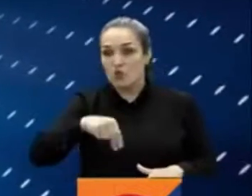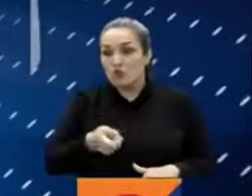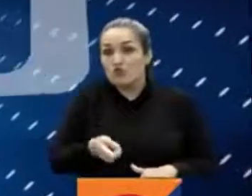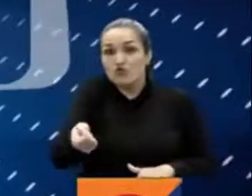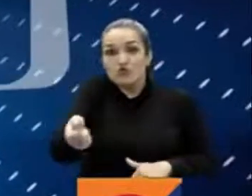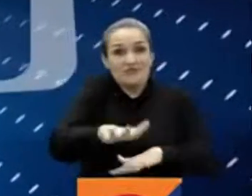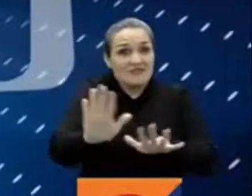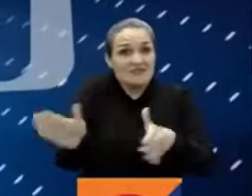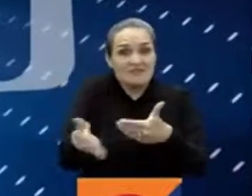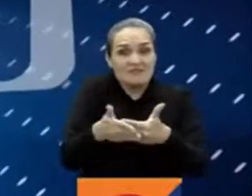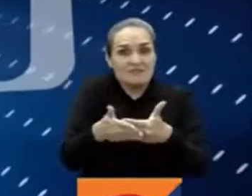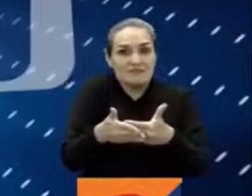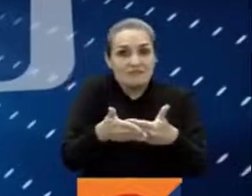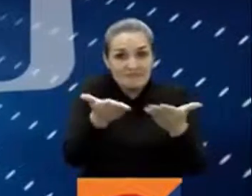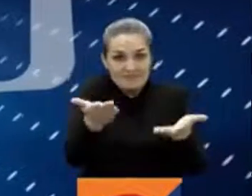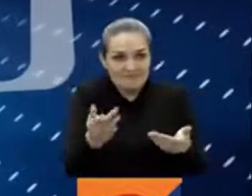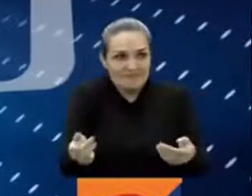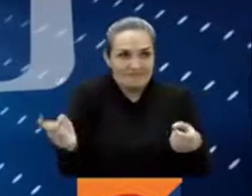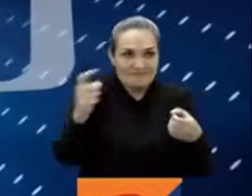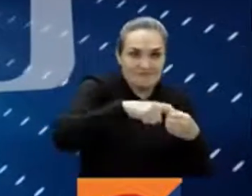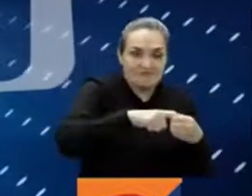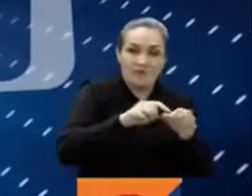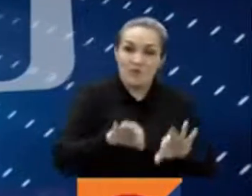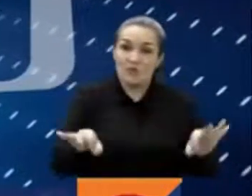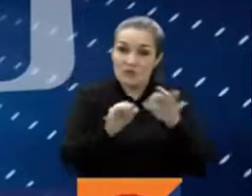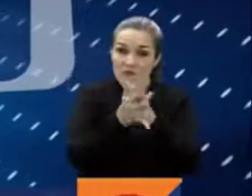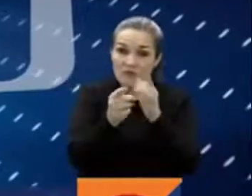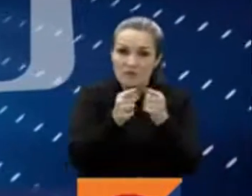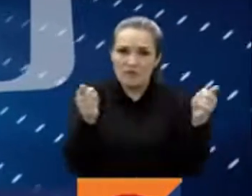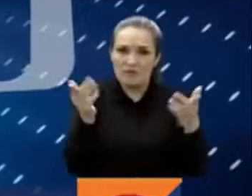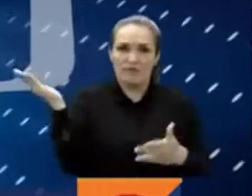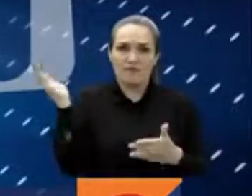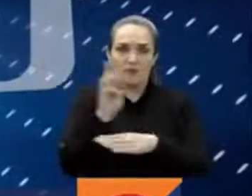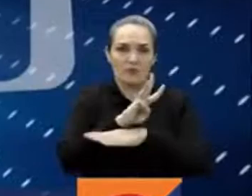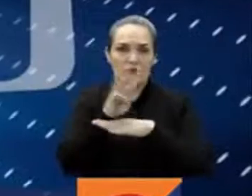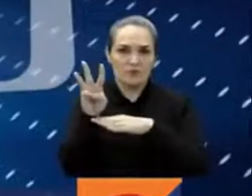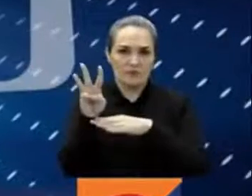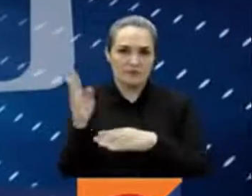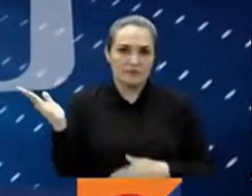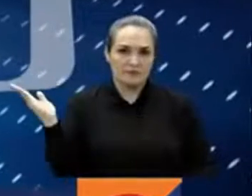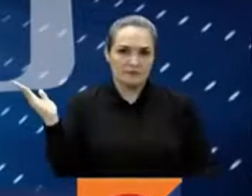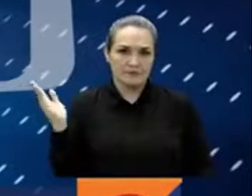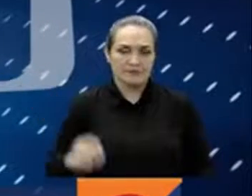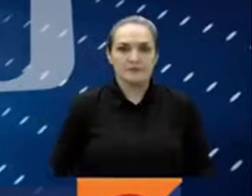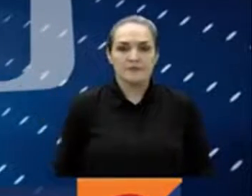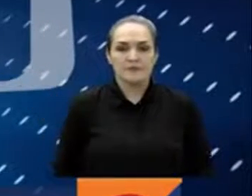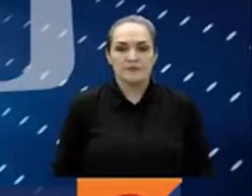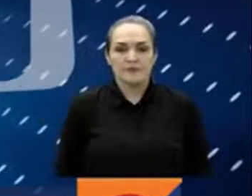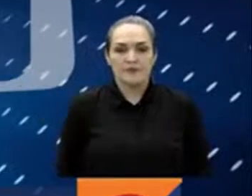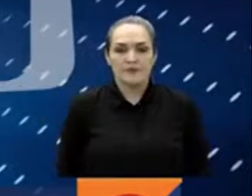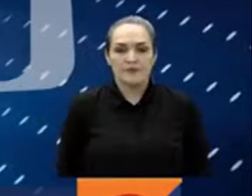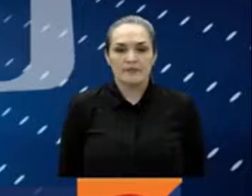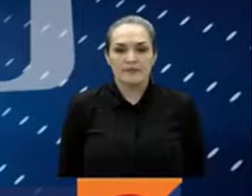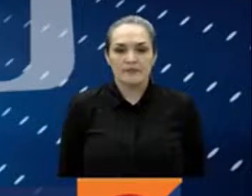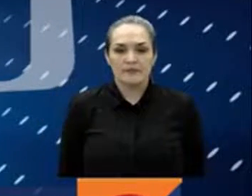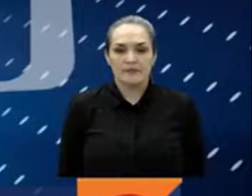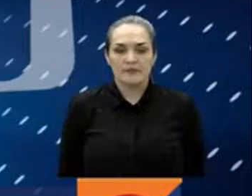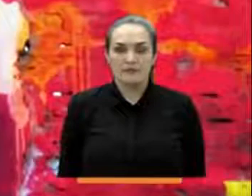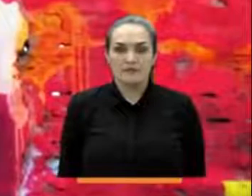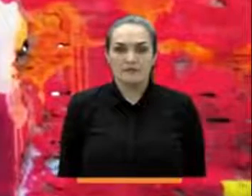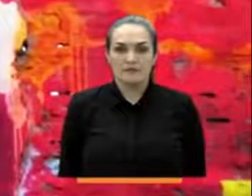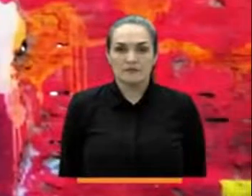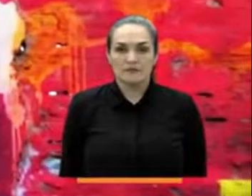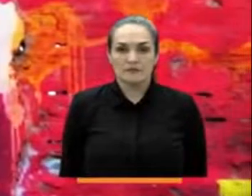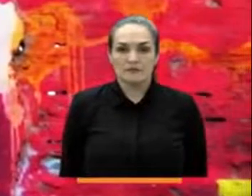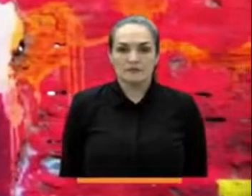muy importante, si quieres seguir informado 24/7, nos encuentra en todas nuestras redes sociales como RTVC Noticias.